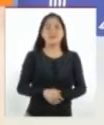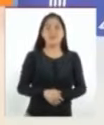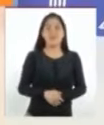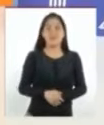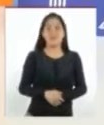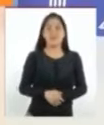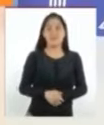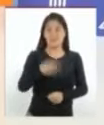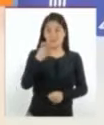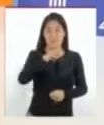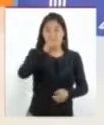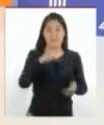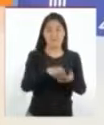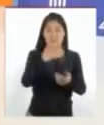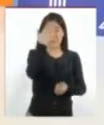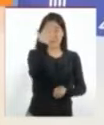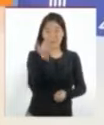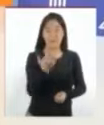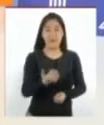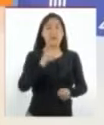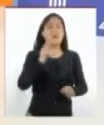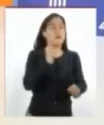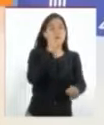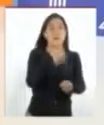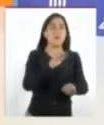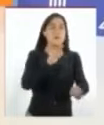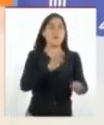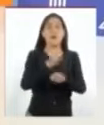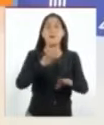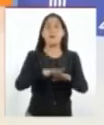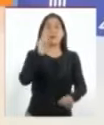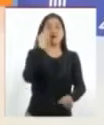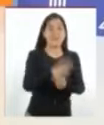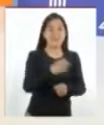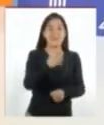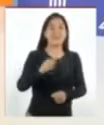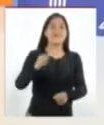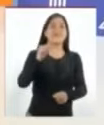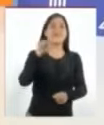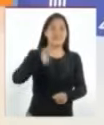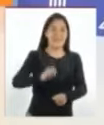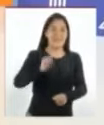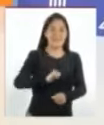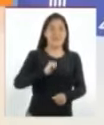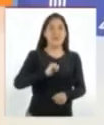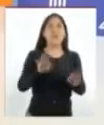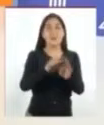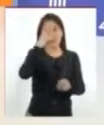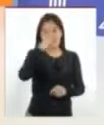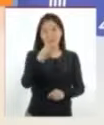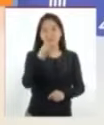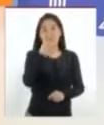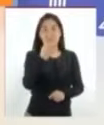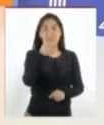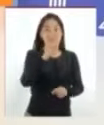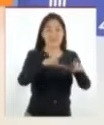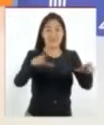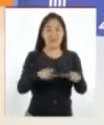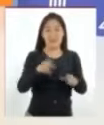En tierras mayas, el descubrimiento más temprano de restos de maíz comestible se hizo en la orilla del lago